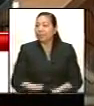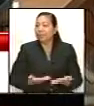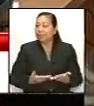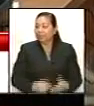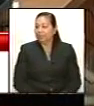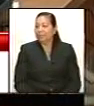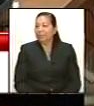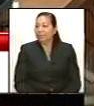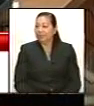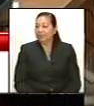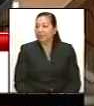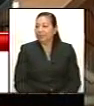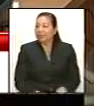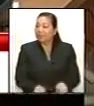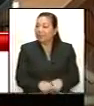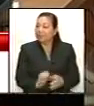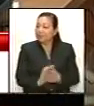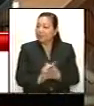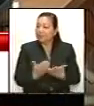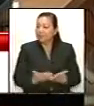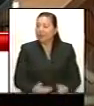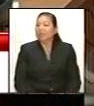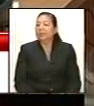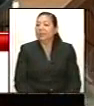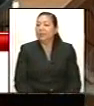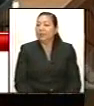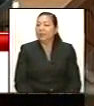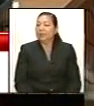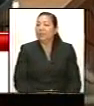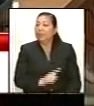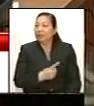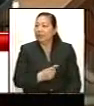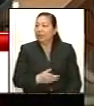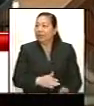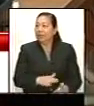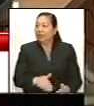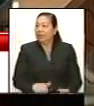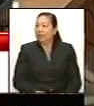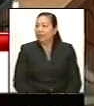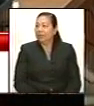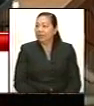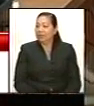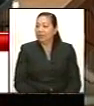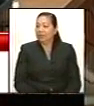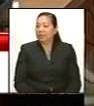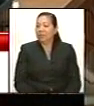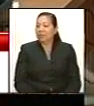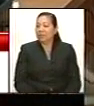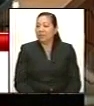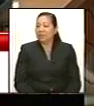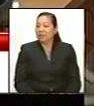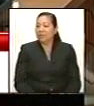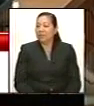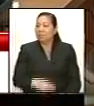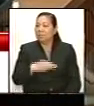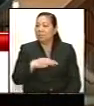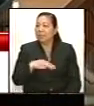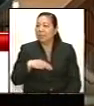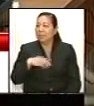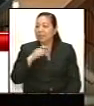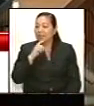civil, también felicitar el esfuerzo que está haciendo el Estado a través del Ministerio de la